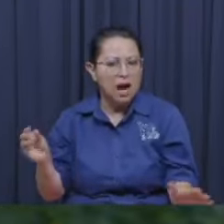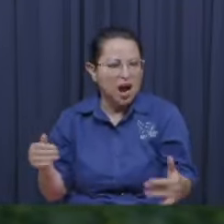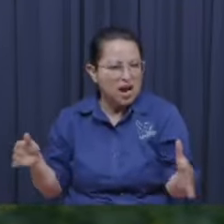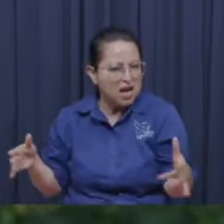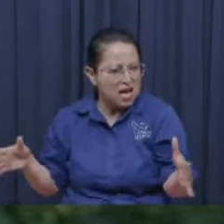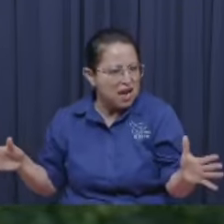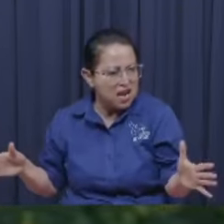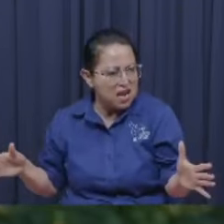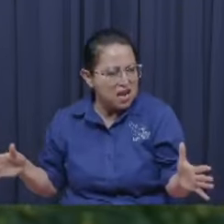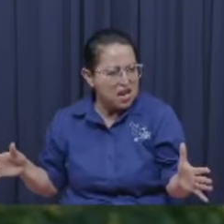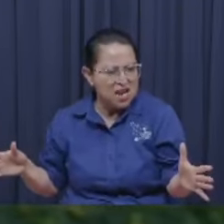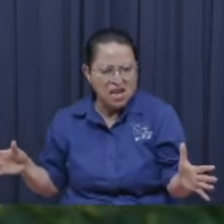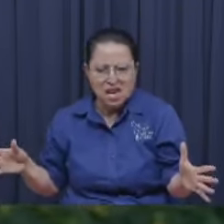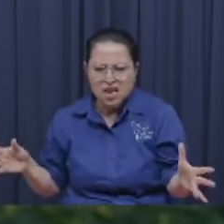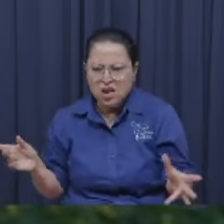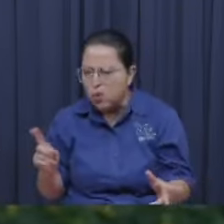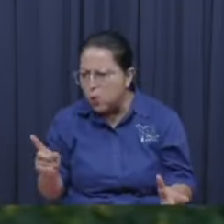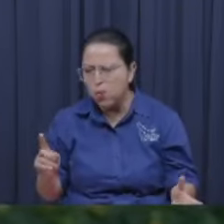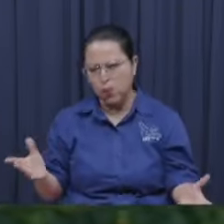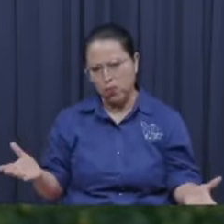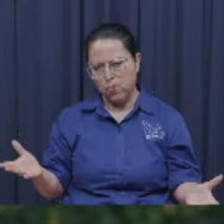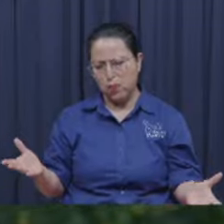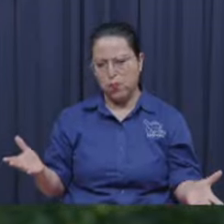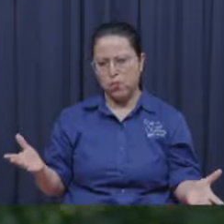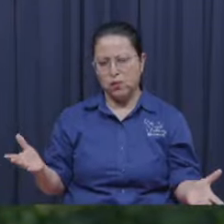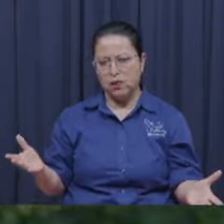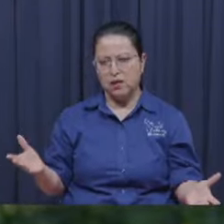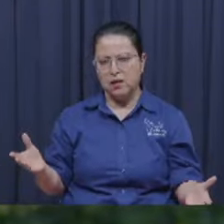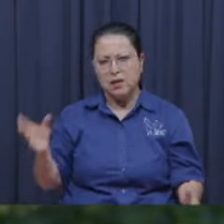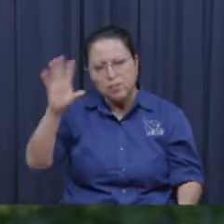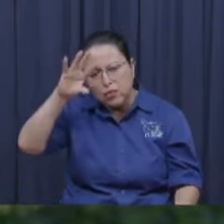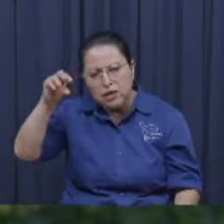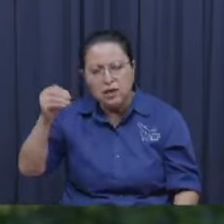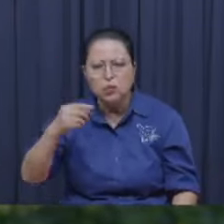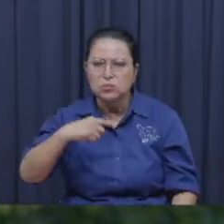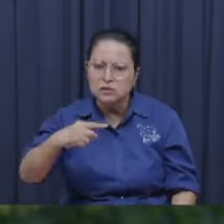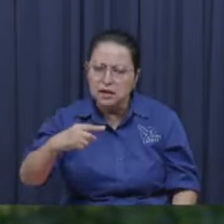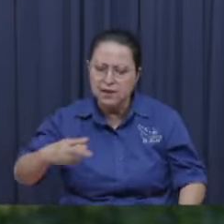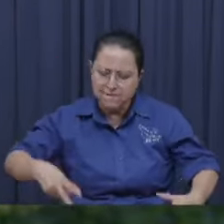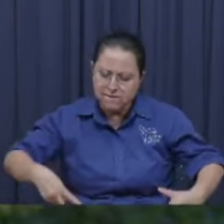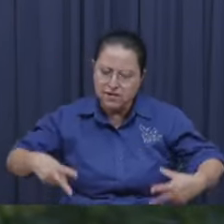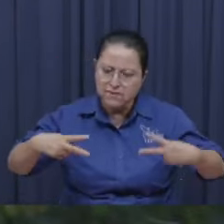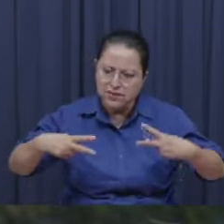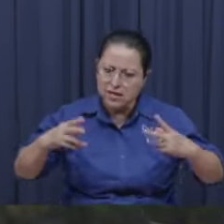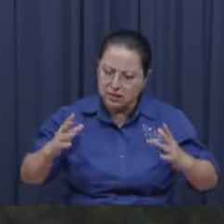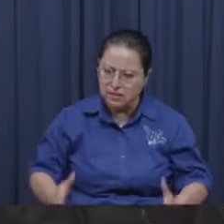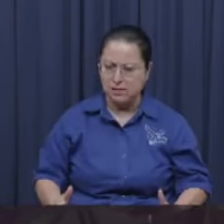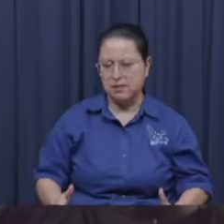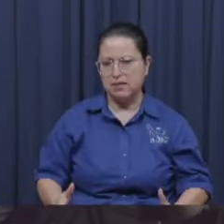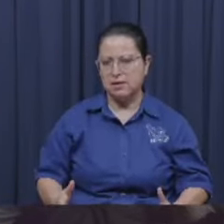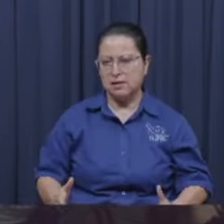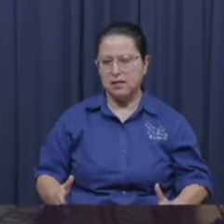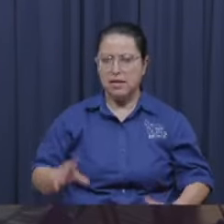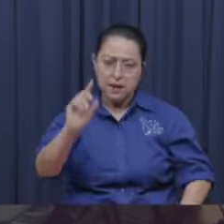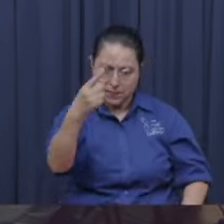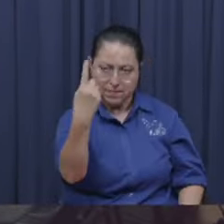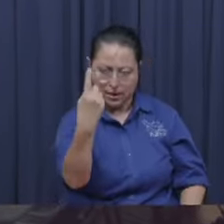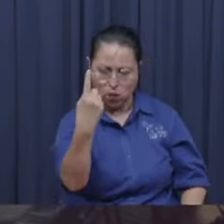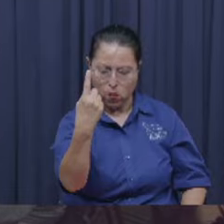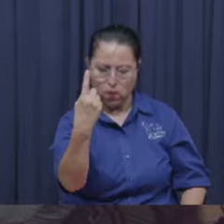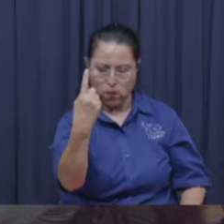Y sin identificación, el que empezó a decir, haga tal cosa. ¿Por qué un ser viviente? Digamos, el primer ser